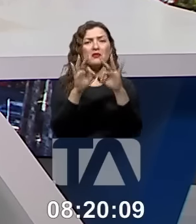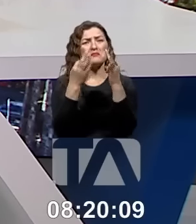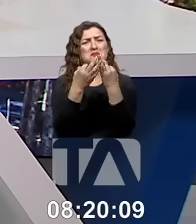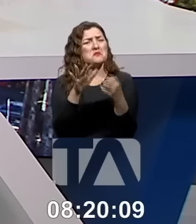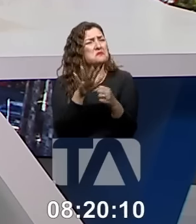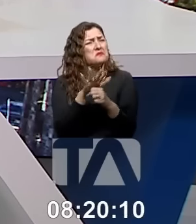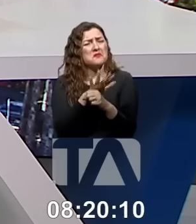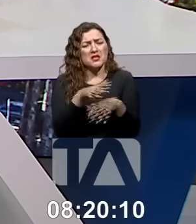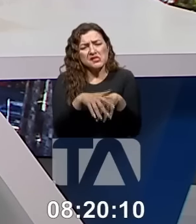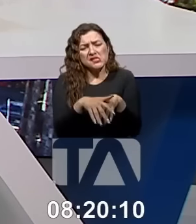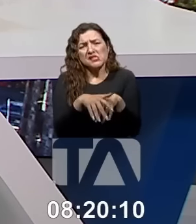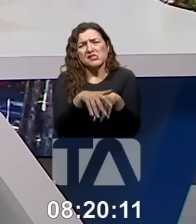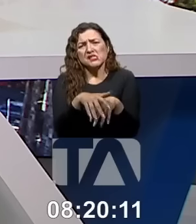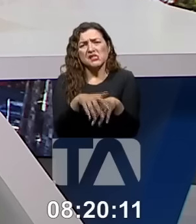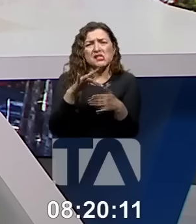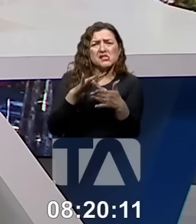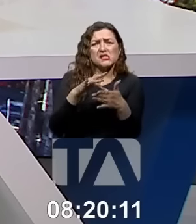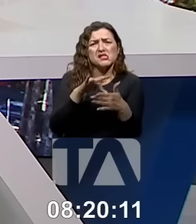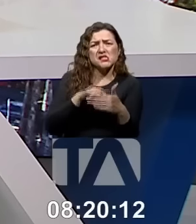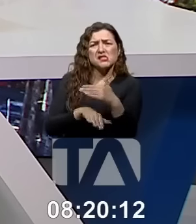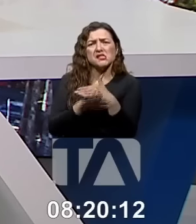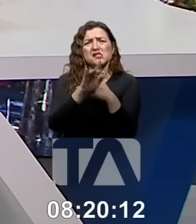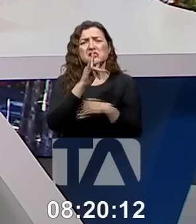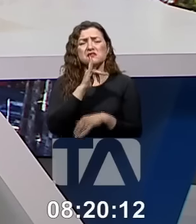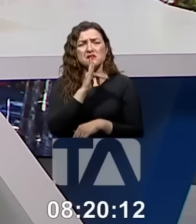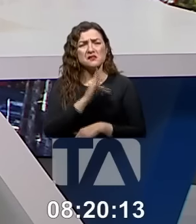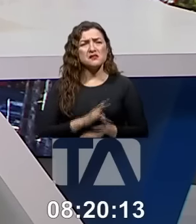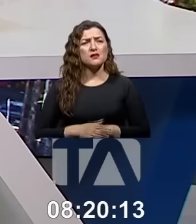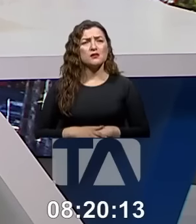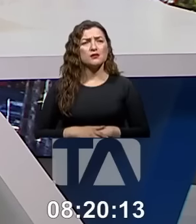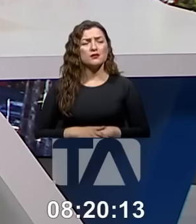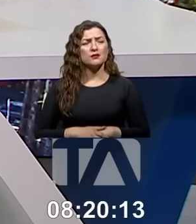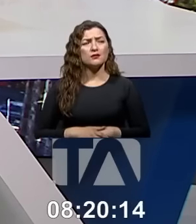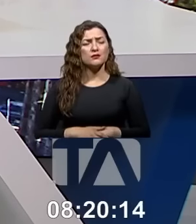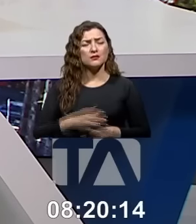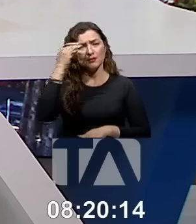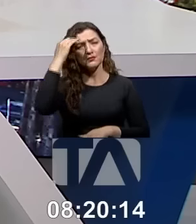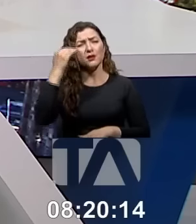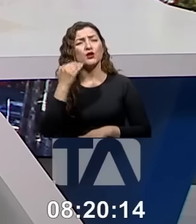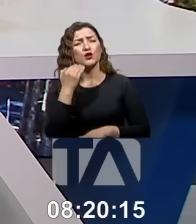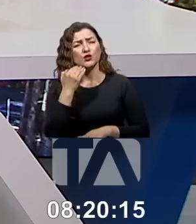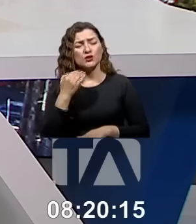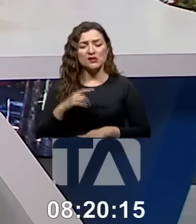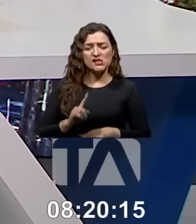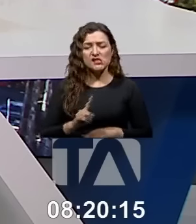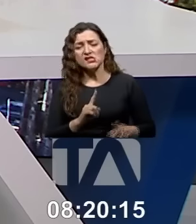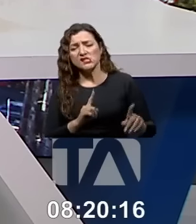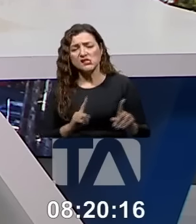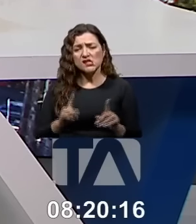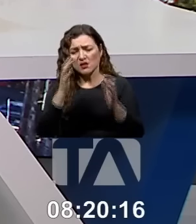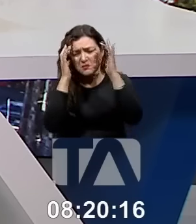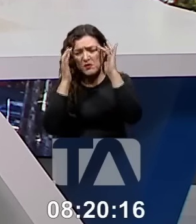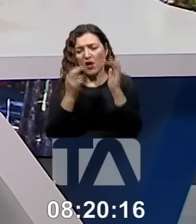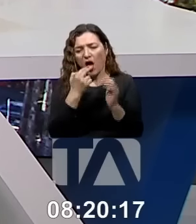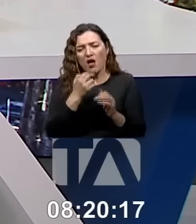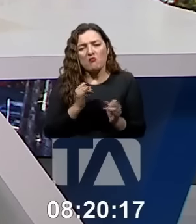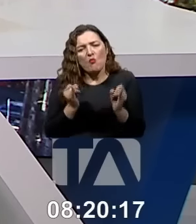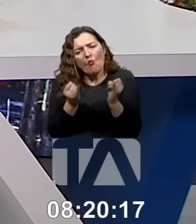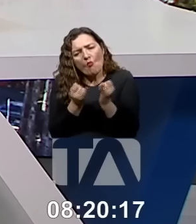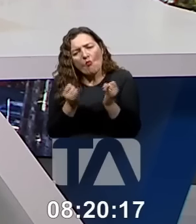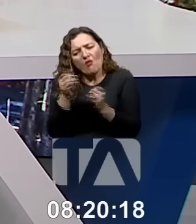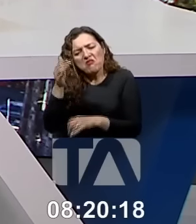completas que se arriesgan para ingresar al país de forma irregular. Y es que los menores de edad llegan en condiciones preocupantes, con desnutrición y